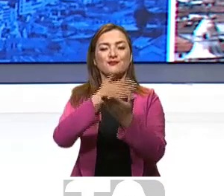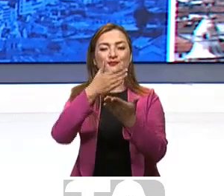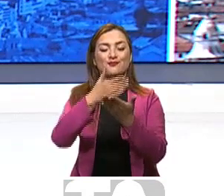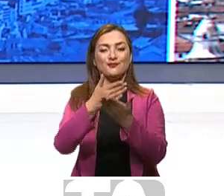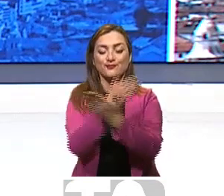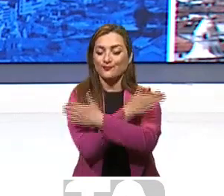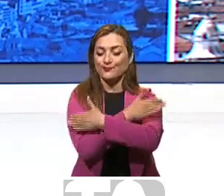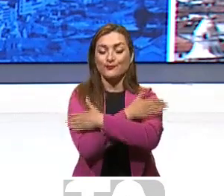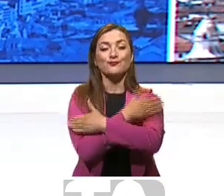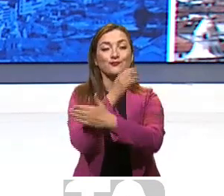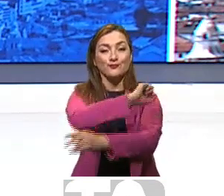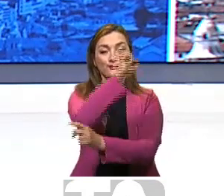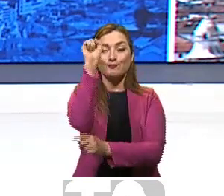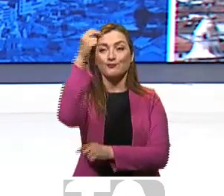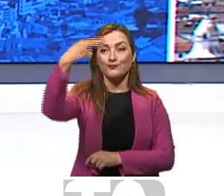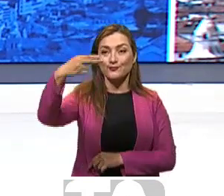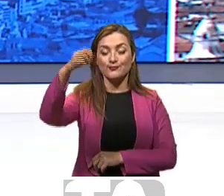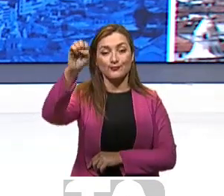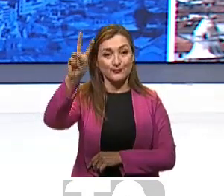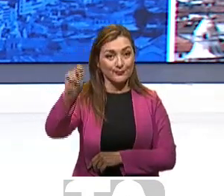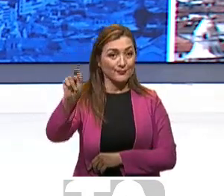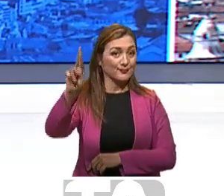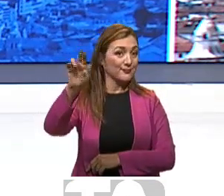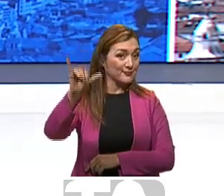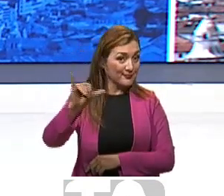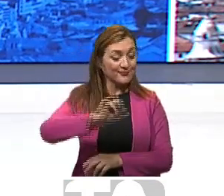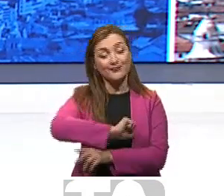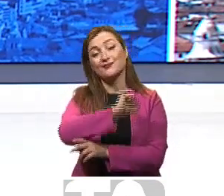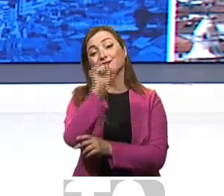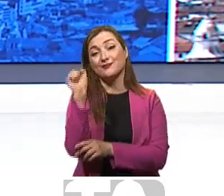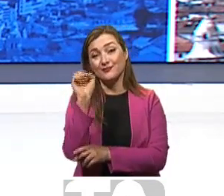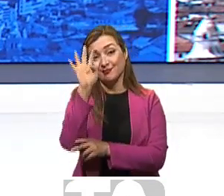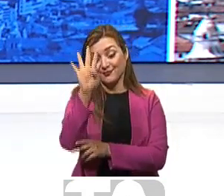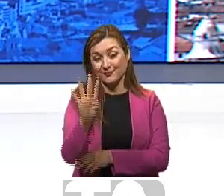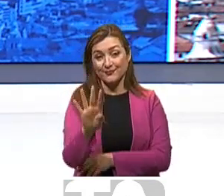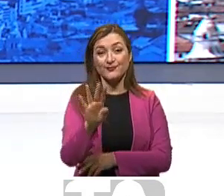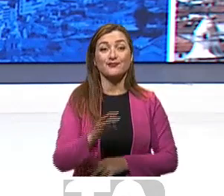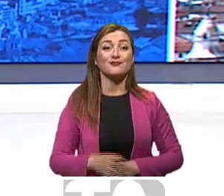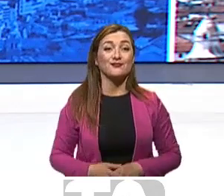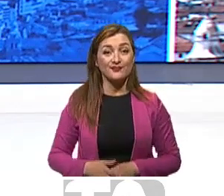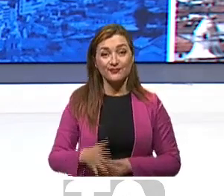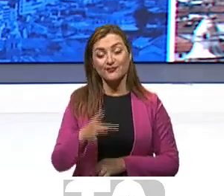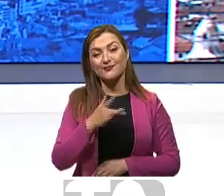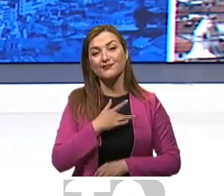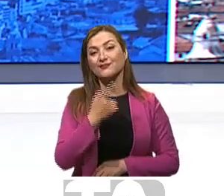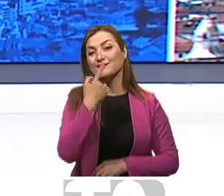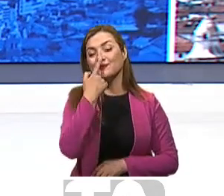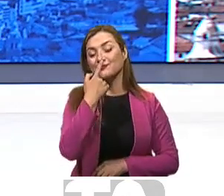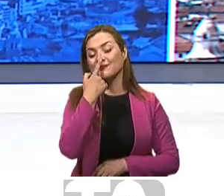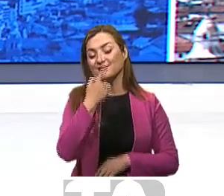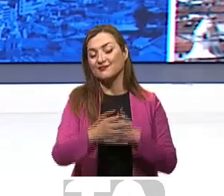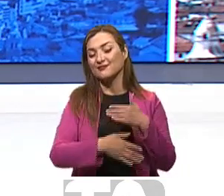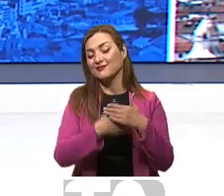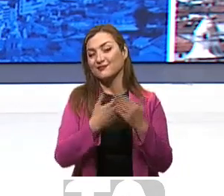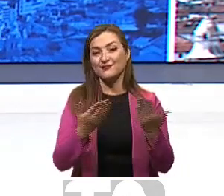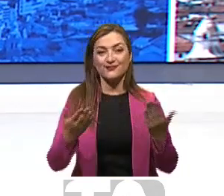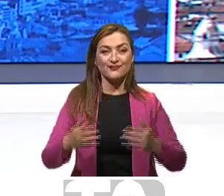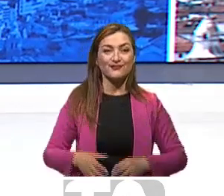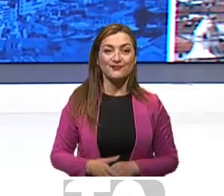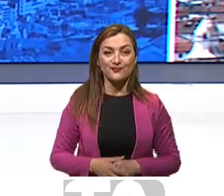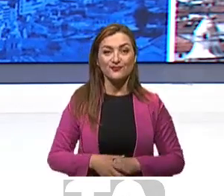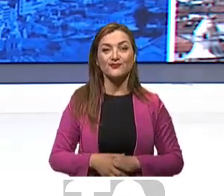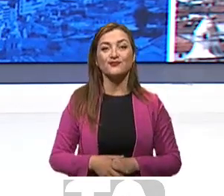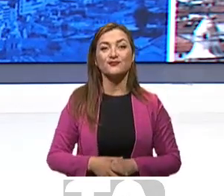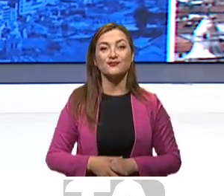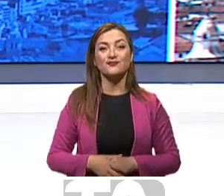a Henry, que es el ganador de esta cuarta temporada. La verdad es que se vivieron momentos muy, muy interesantes durante toda esta temporada y, bueno,